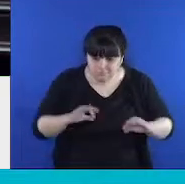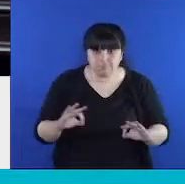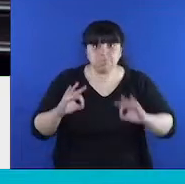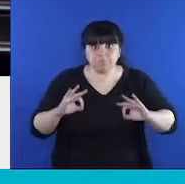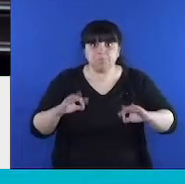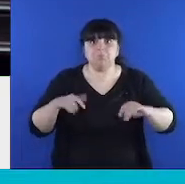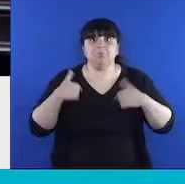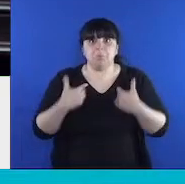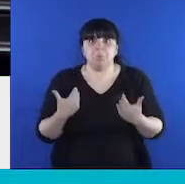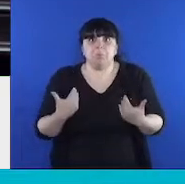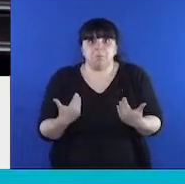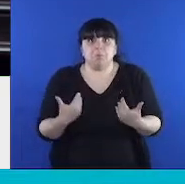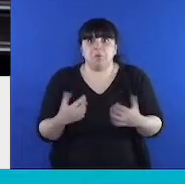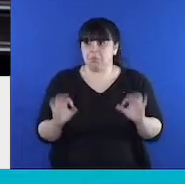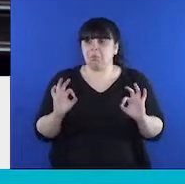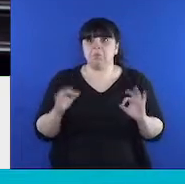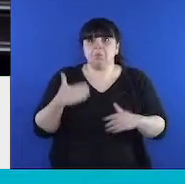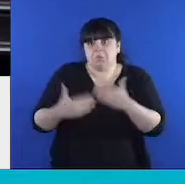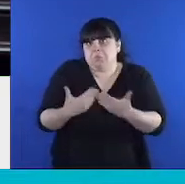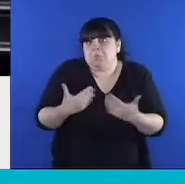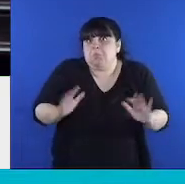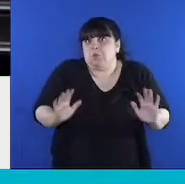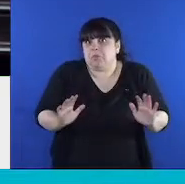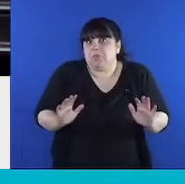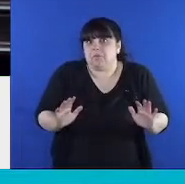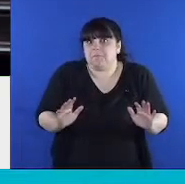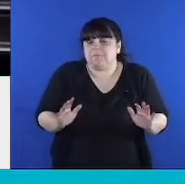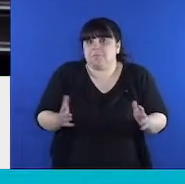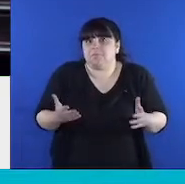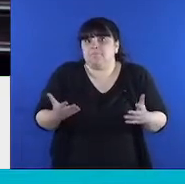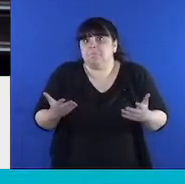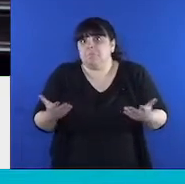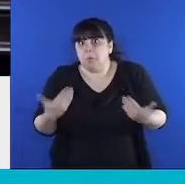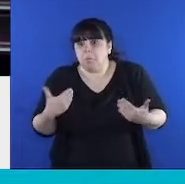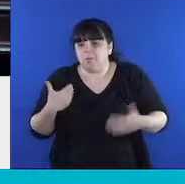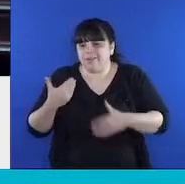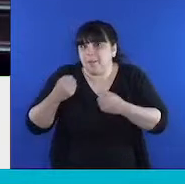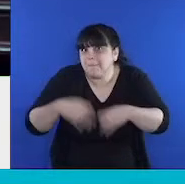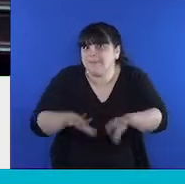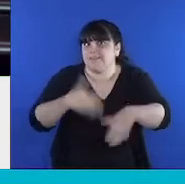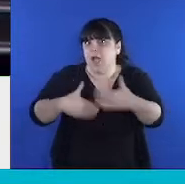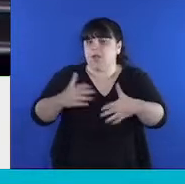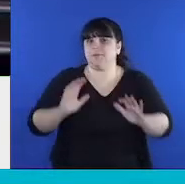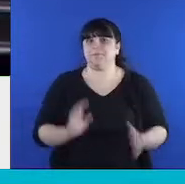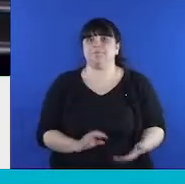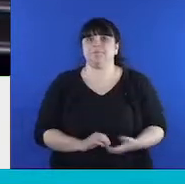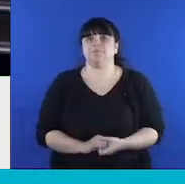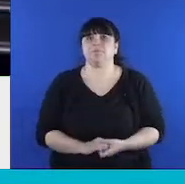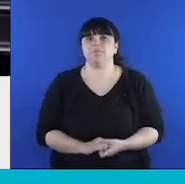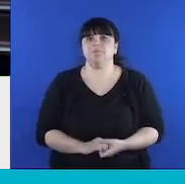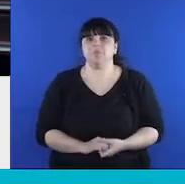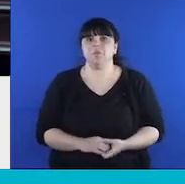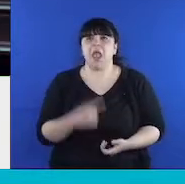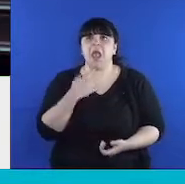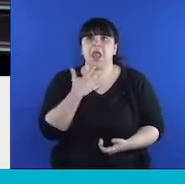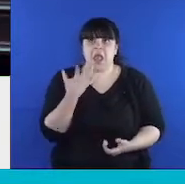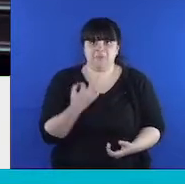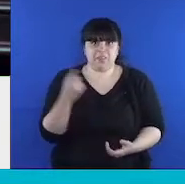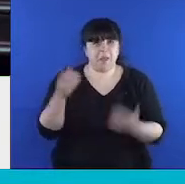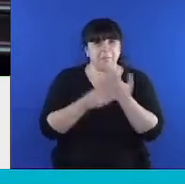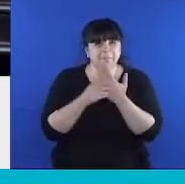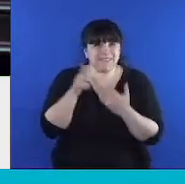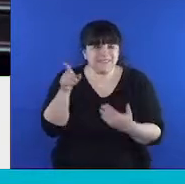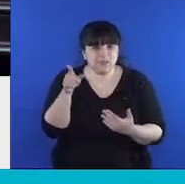que funcionara, para su puesta en funcionamiento. Y la verdad que el ministro dijo una cuestión que